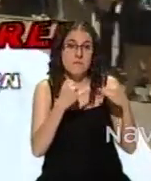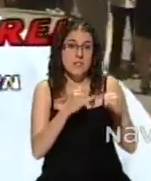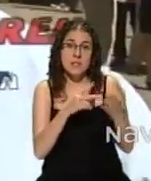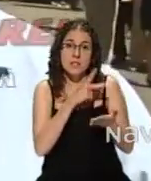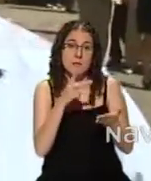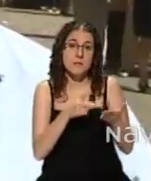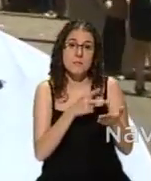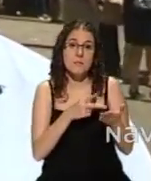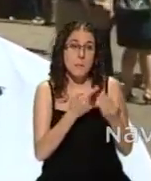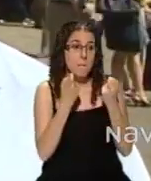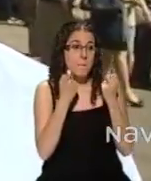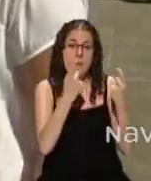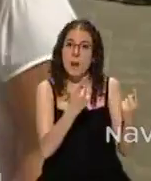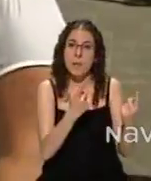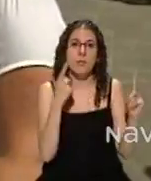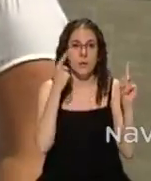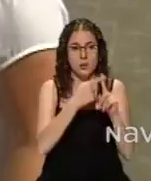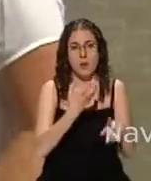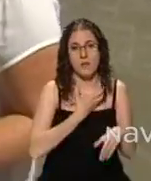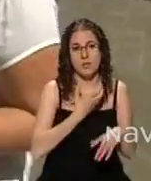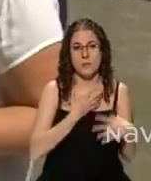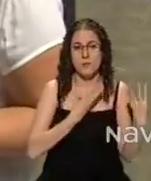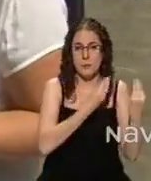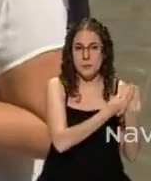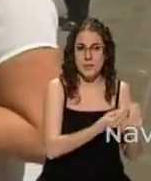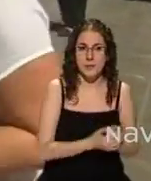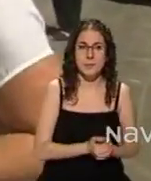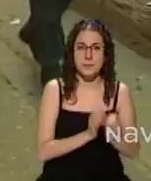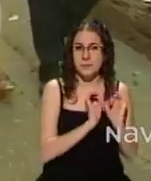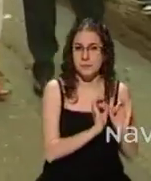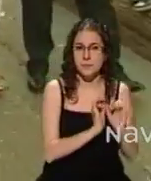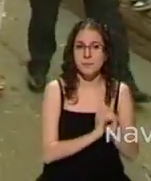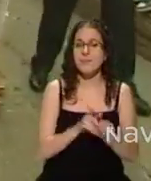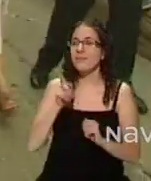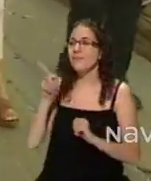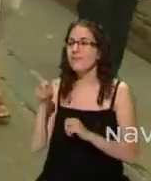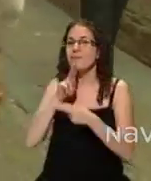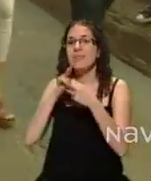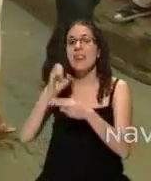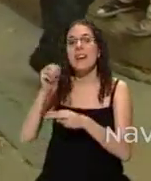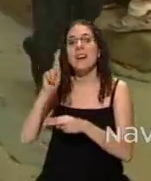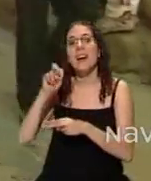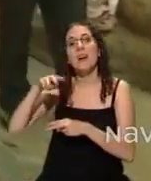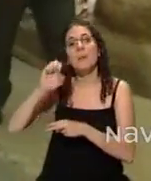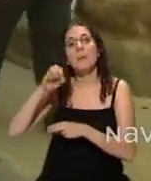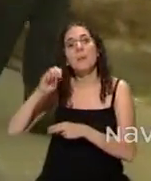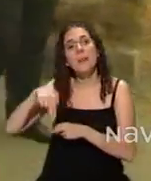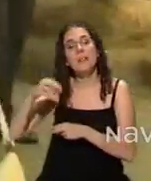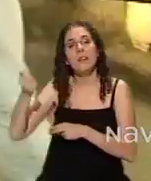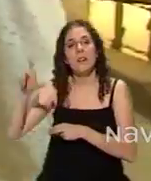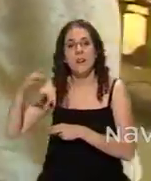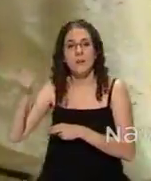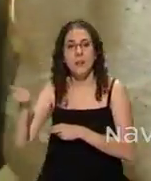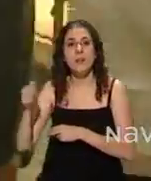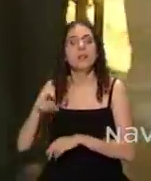Viana, para que acompañemos a la corporación. Carmen Alba, delegada del Gobierno, tampoco ha querido perderse este día grande de fiestas de Viana. No, la verdad es que es